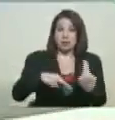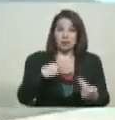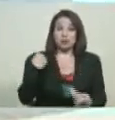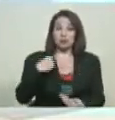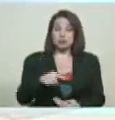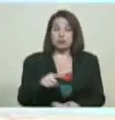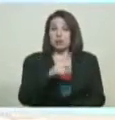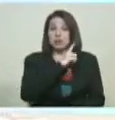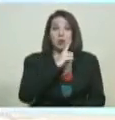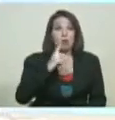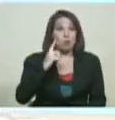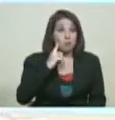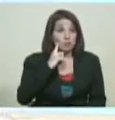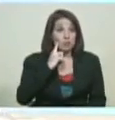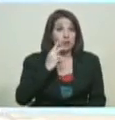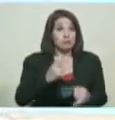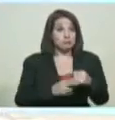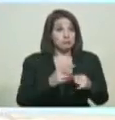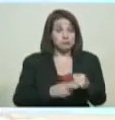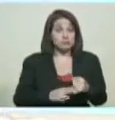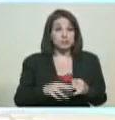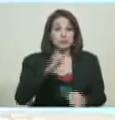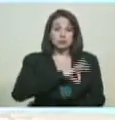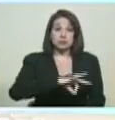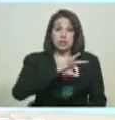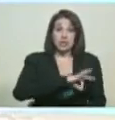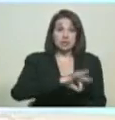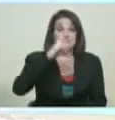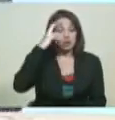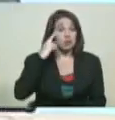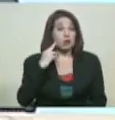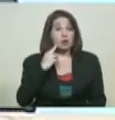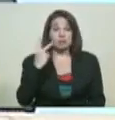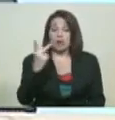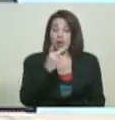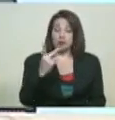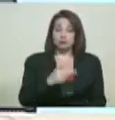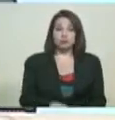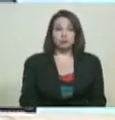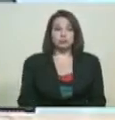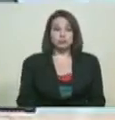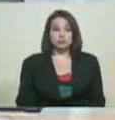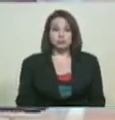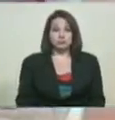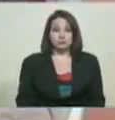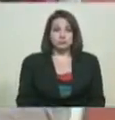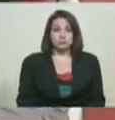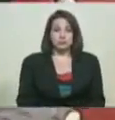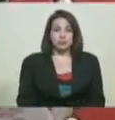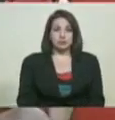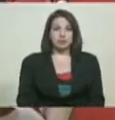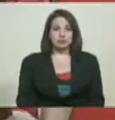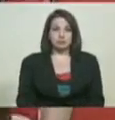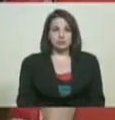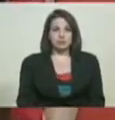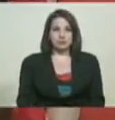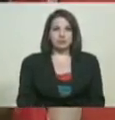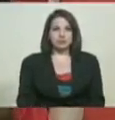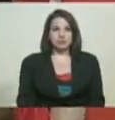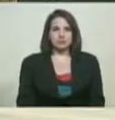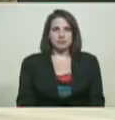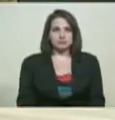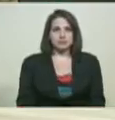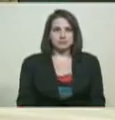bolivariana y tiene apellido revolución socialista bolivariana y socialista pero el socialismo hay que